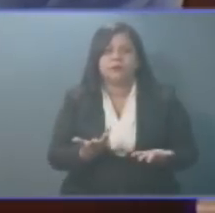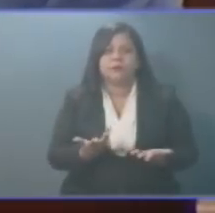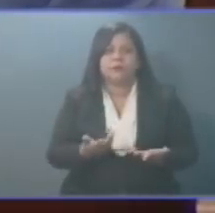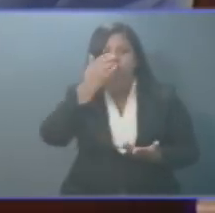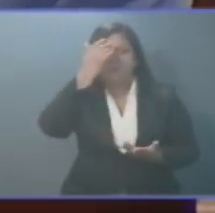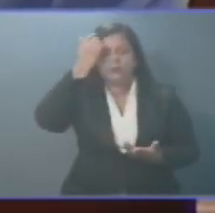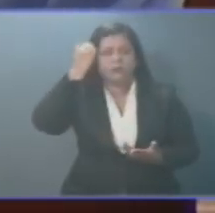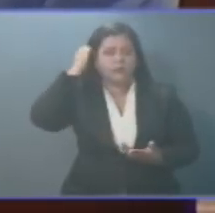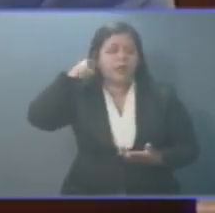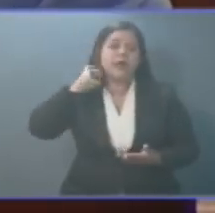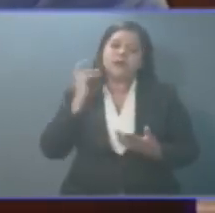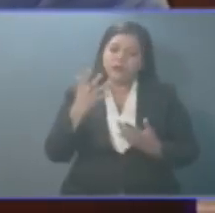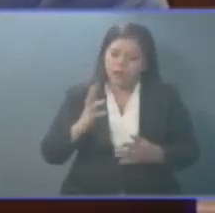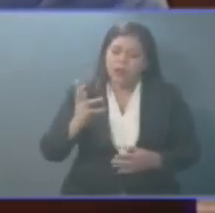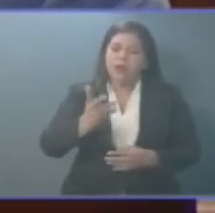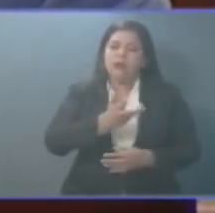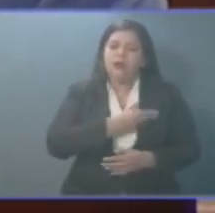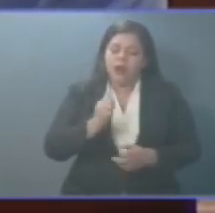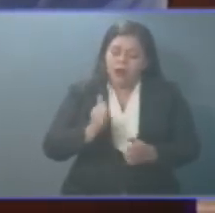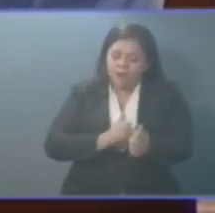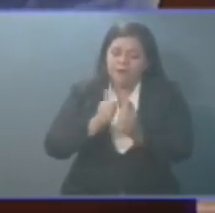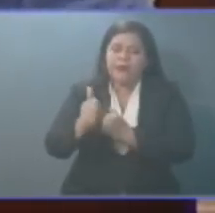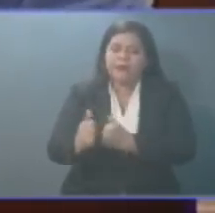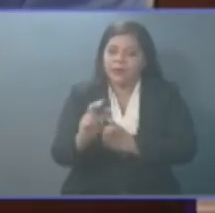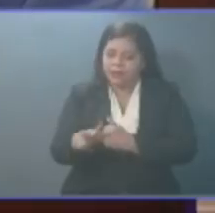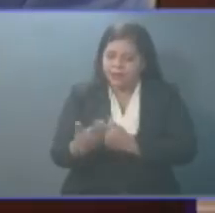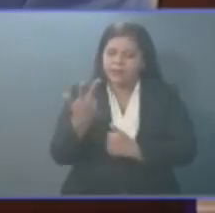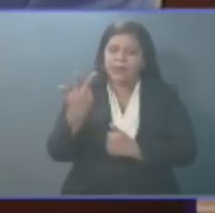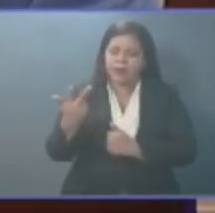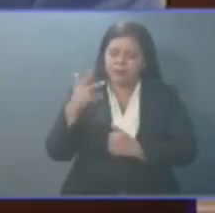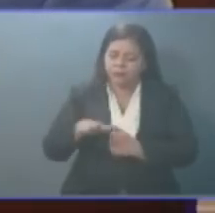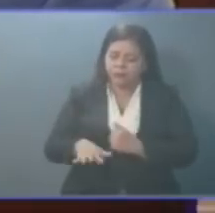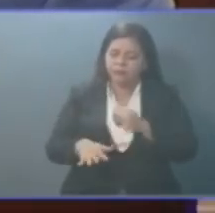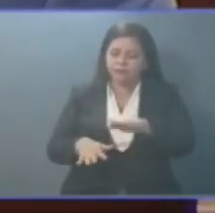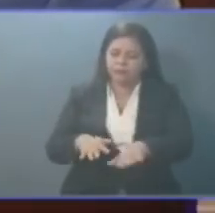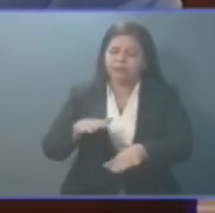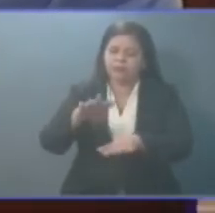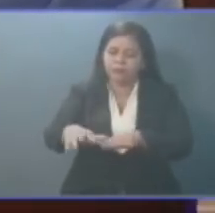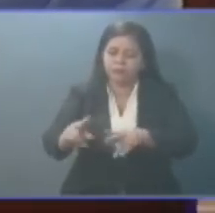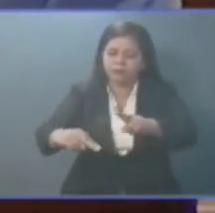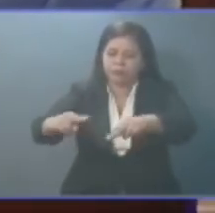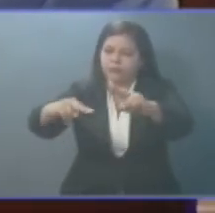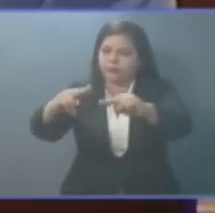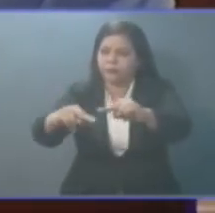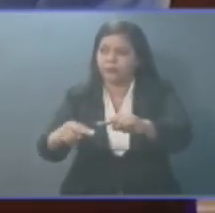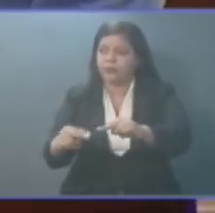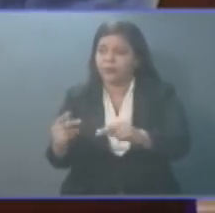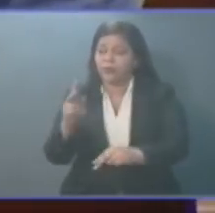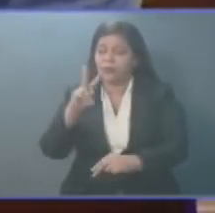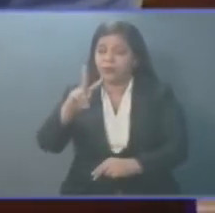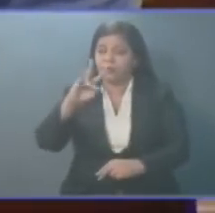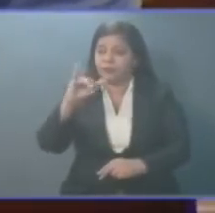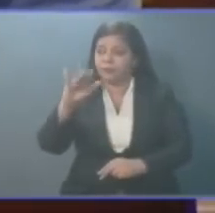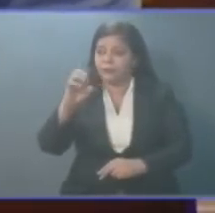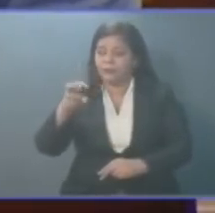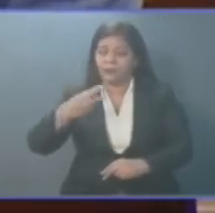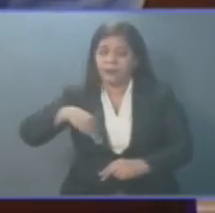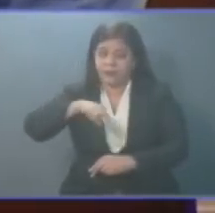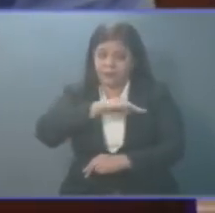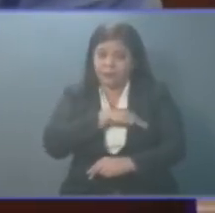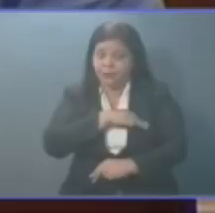Actualmente avanzamos en la construcción de la fase 3. Además, a través del Viceministerio de